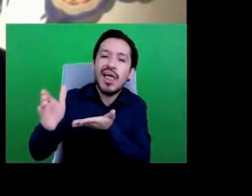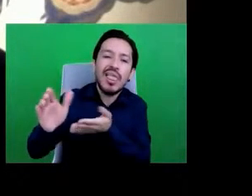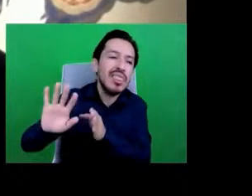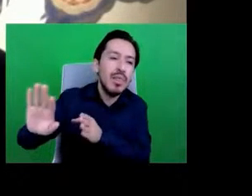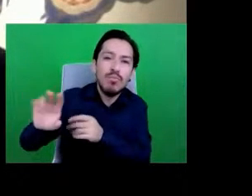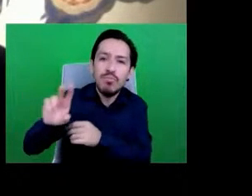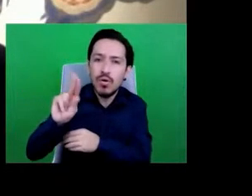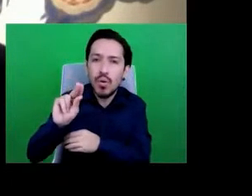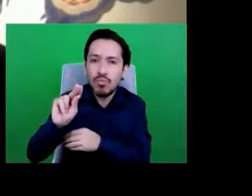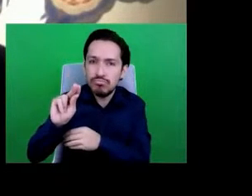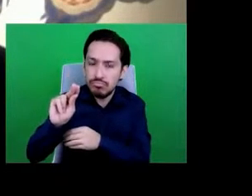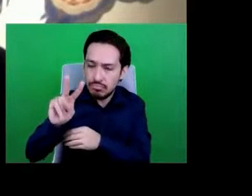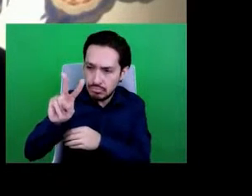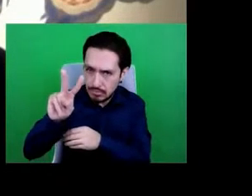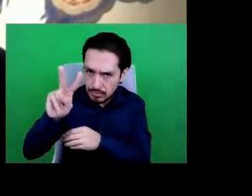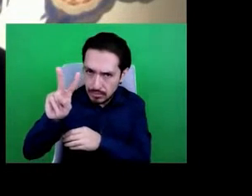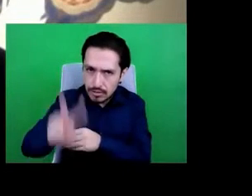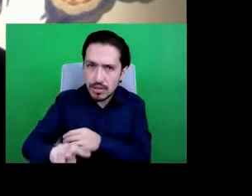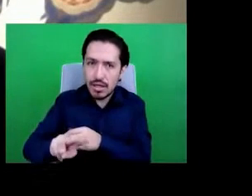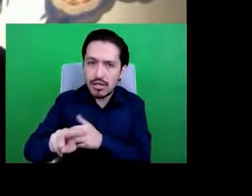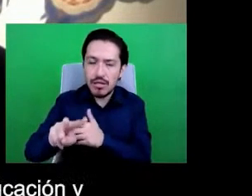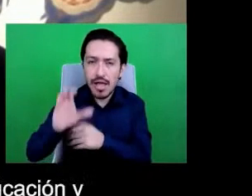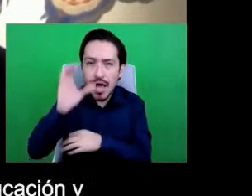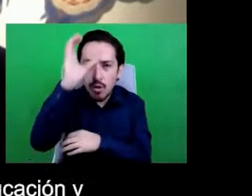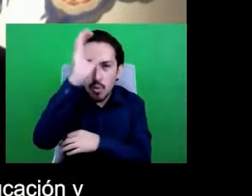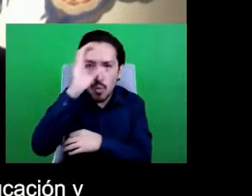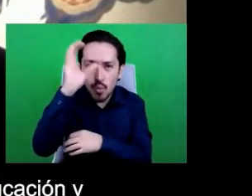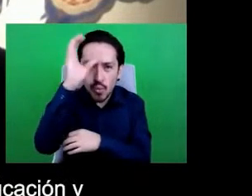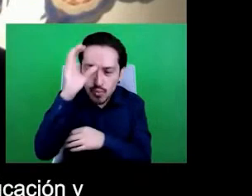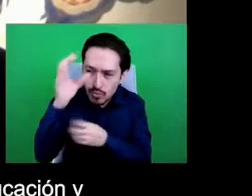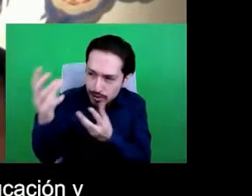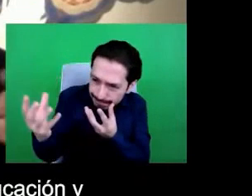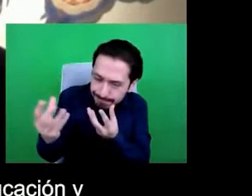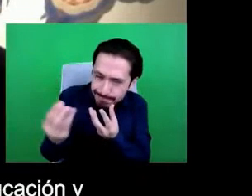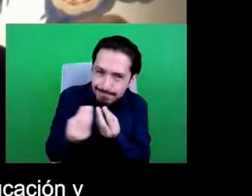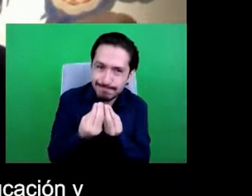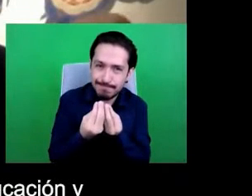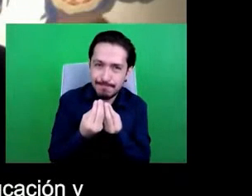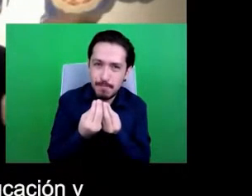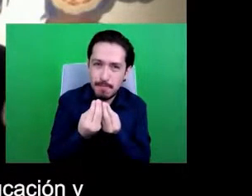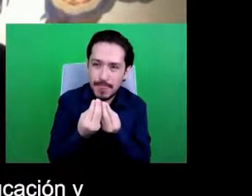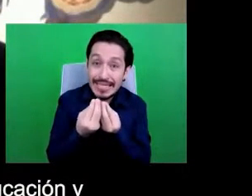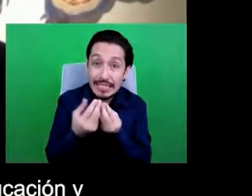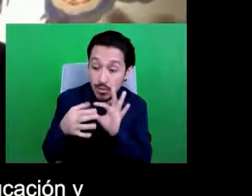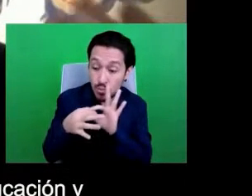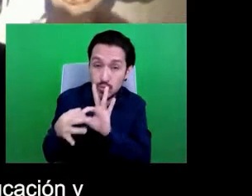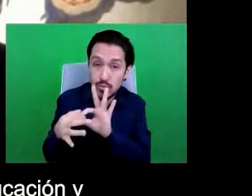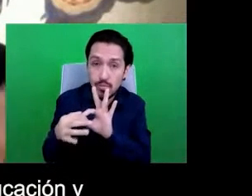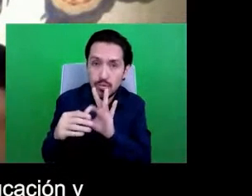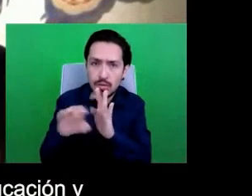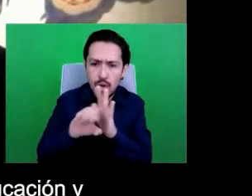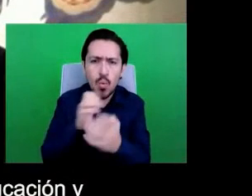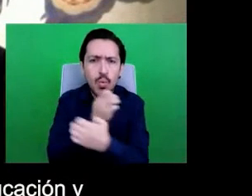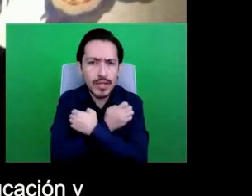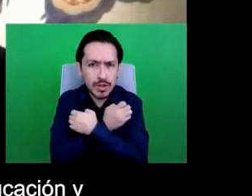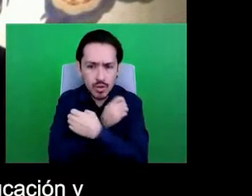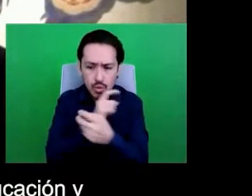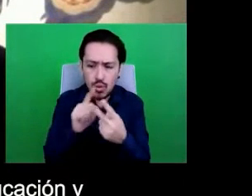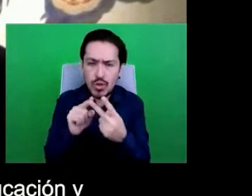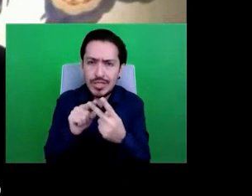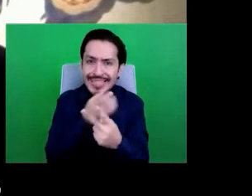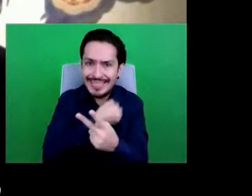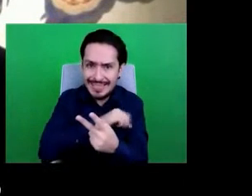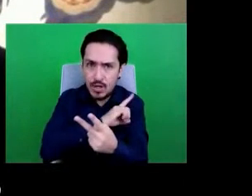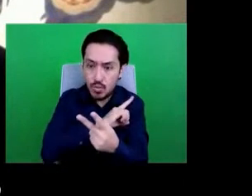en la que más bien se incluye a la cultura en otras áreas como por ejemplo la educación y la salud, que son esenciales para